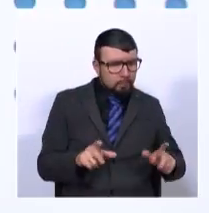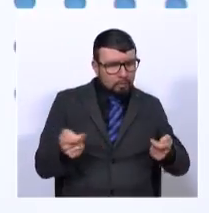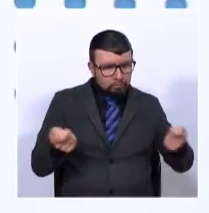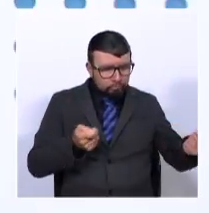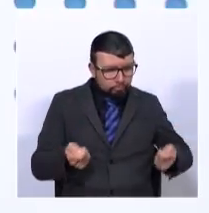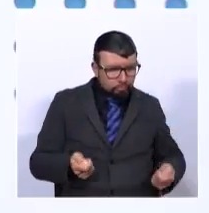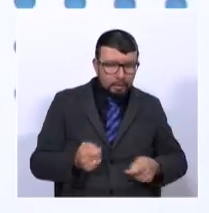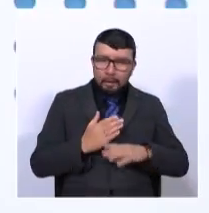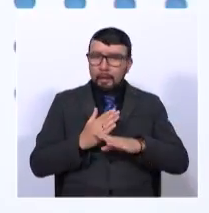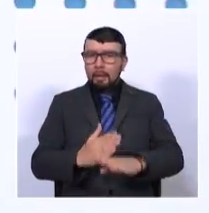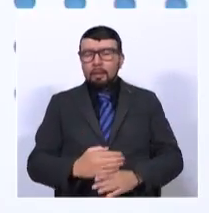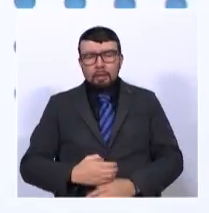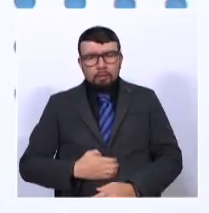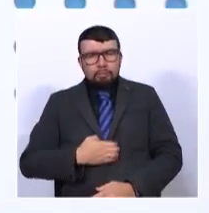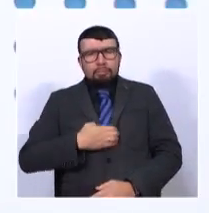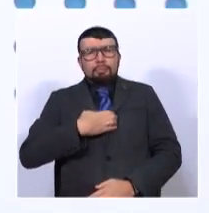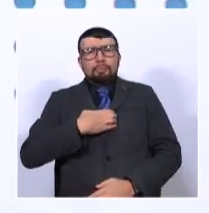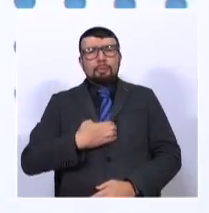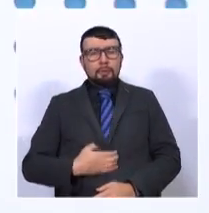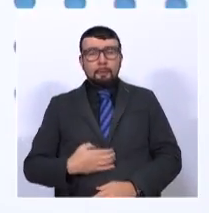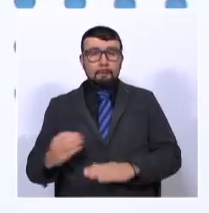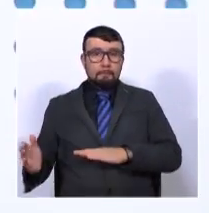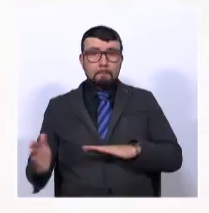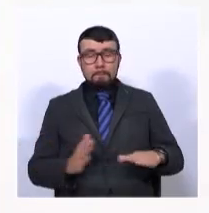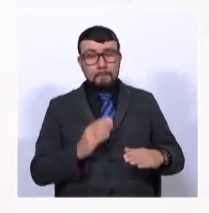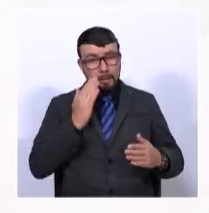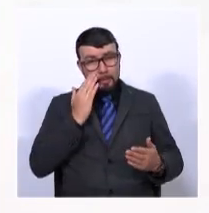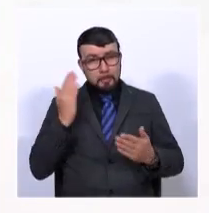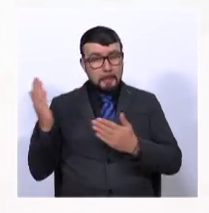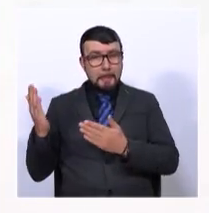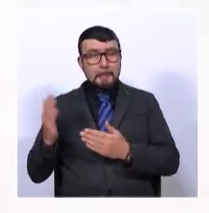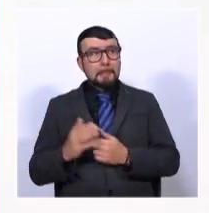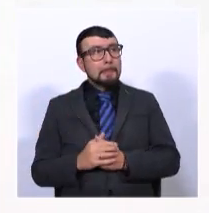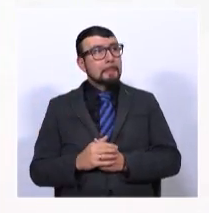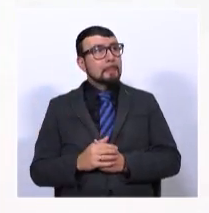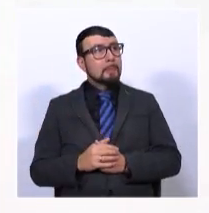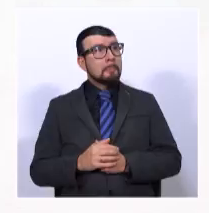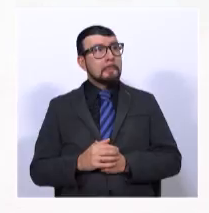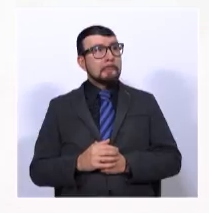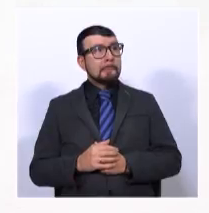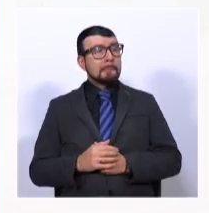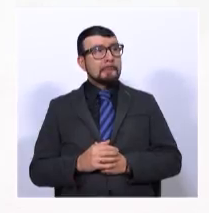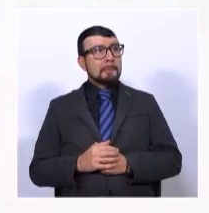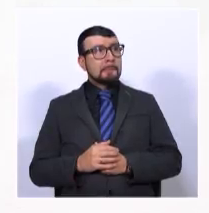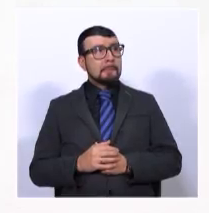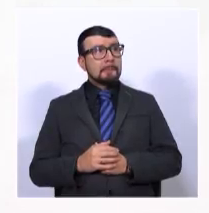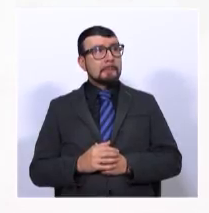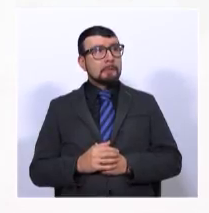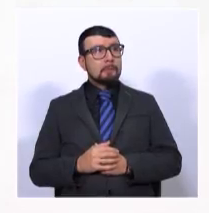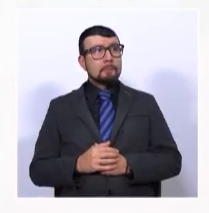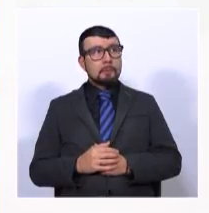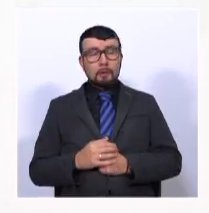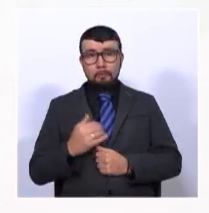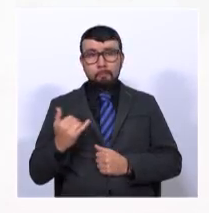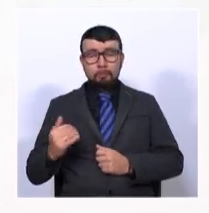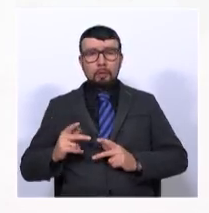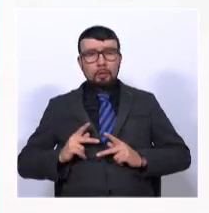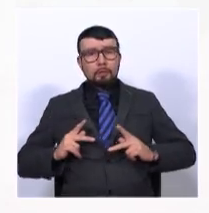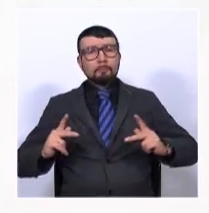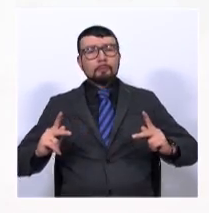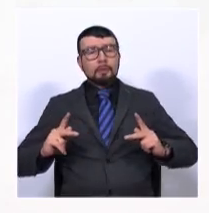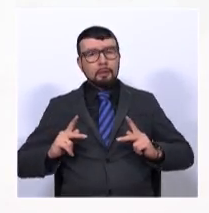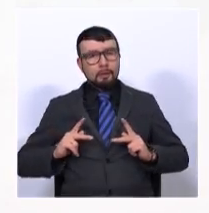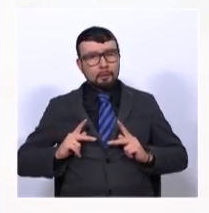un reflujo gastroesofágico. Veamos esta imagen para que ustedes tengan una idea del pulmón. Acá